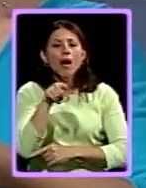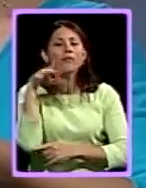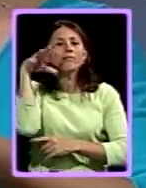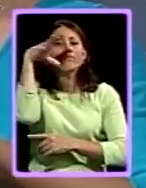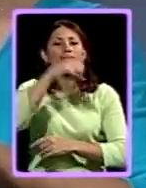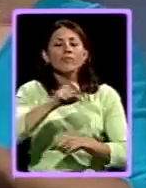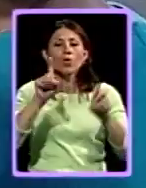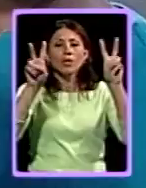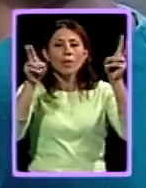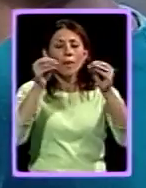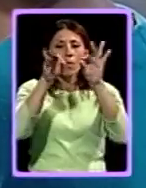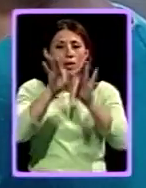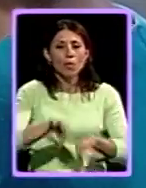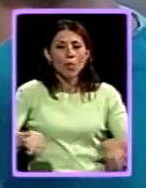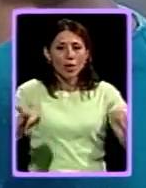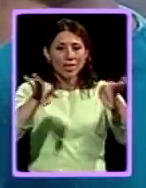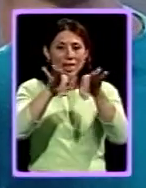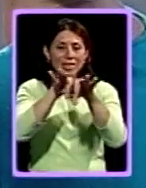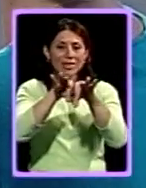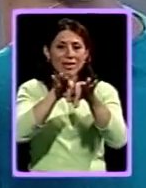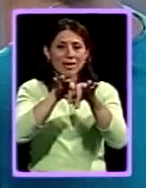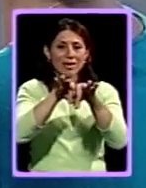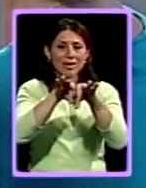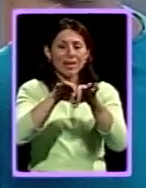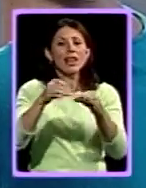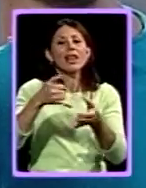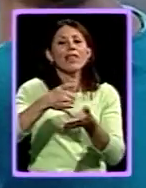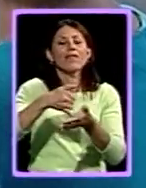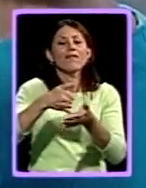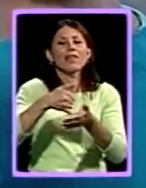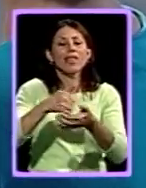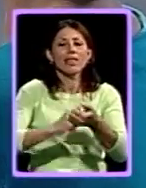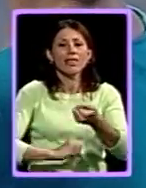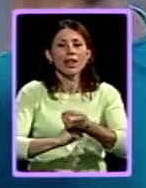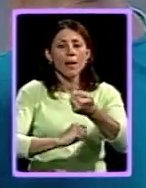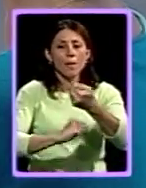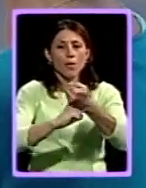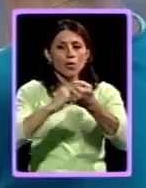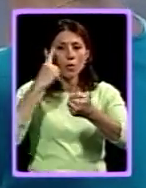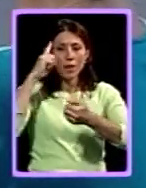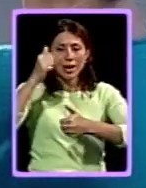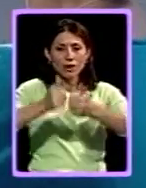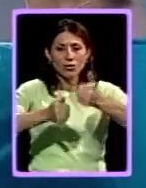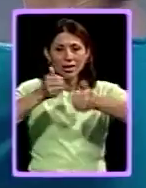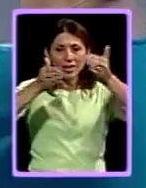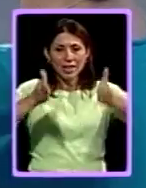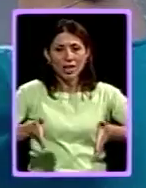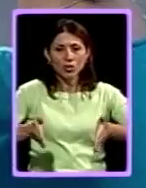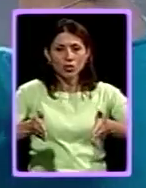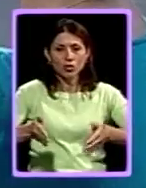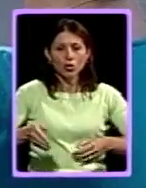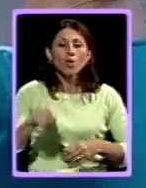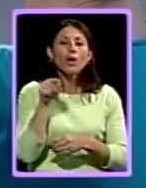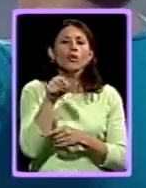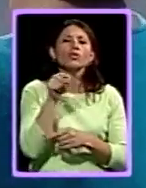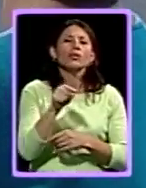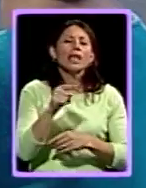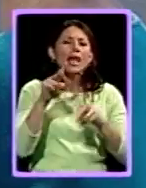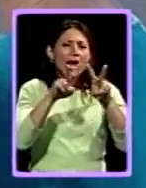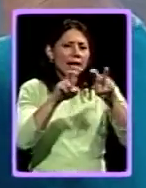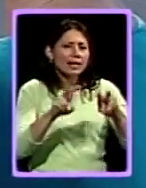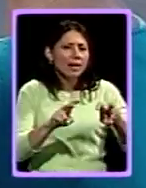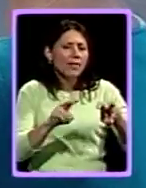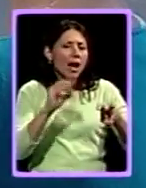es la debilidad del apoyo que tenían los candidatos. Es decir, cuando usted analizaba, bueno, el apoyo de don Oscar Arias, ¿de